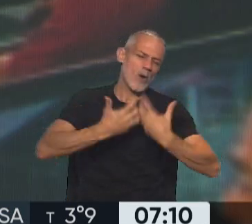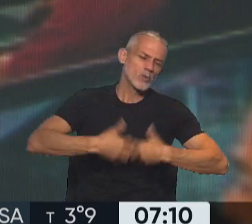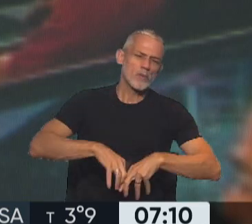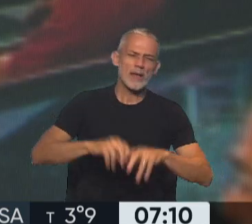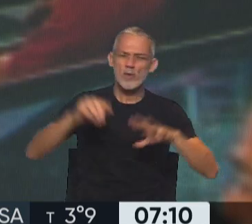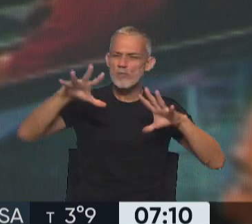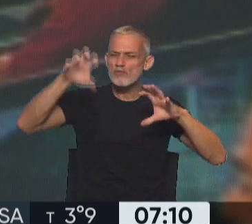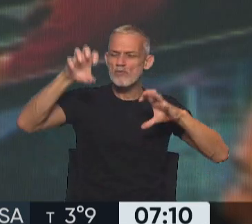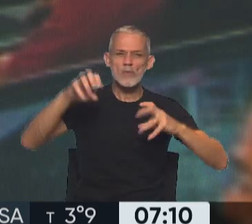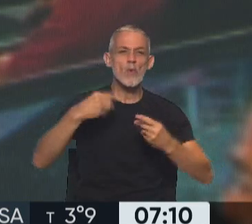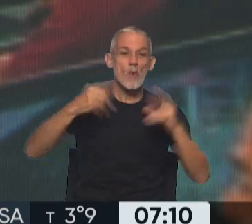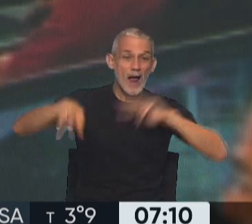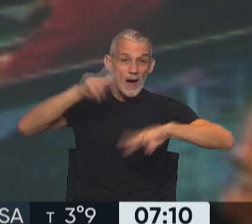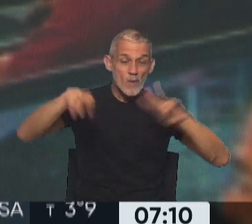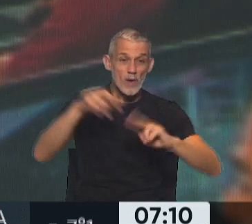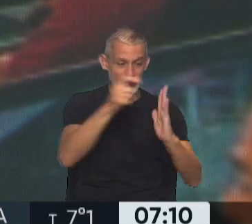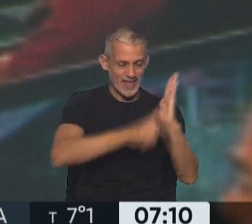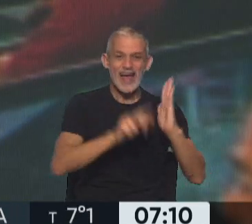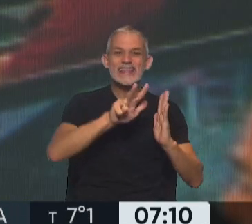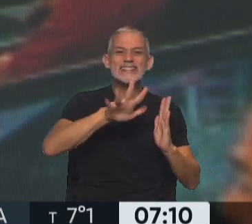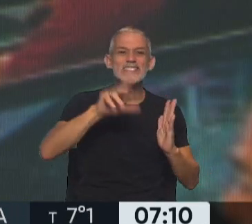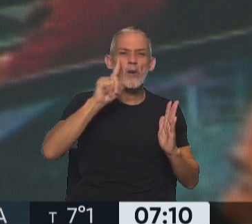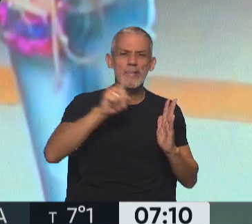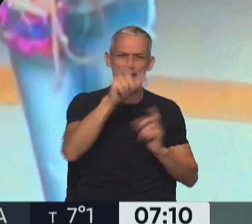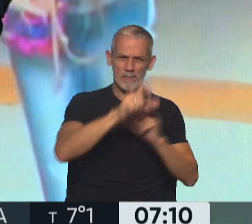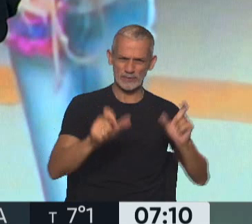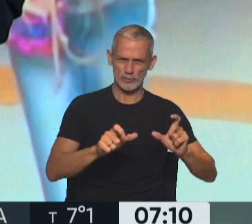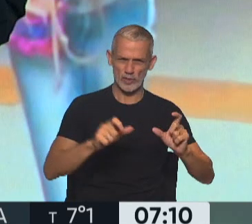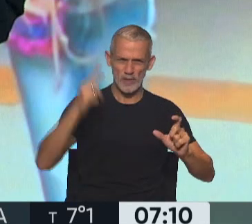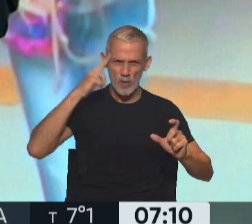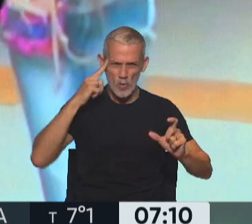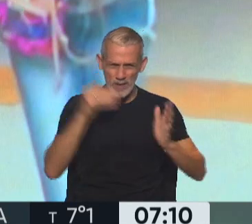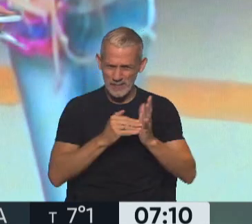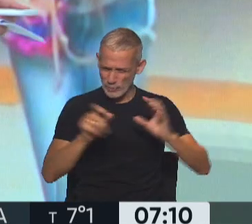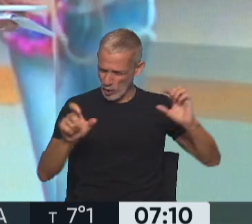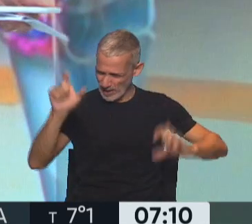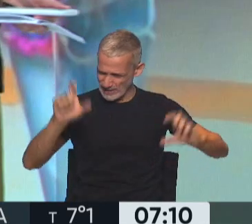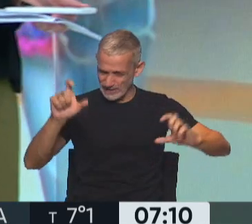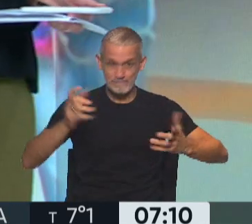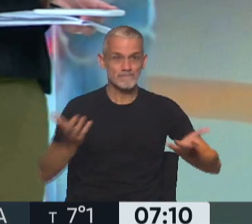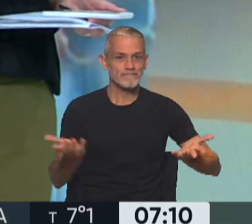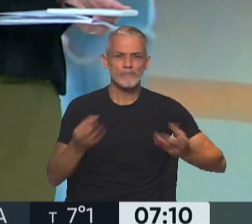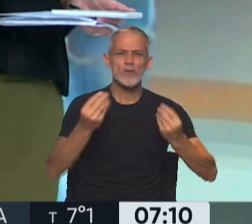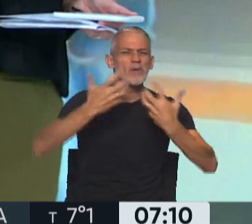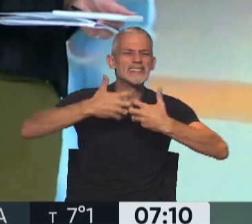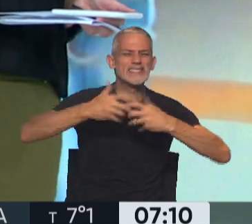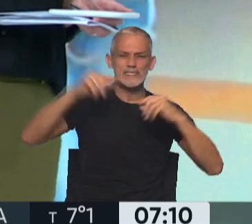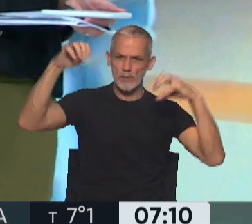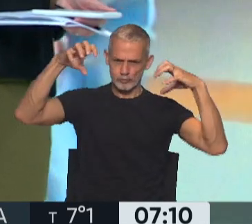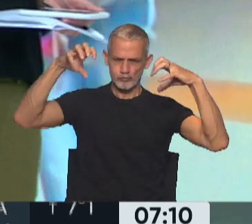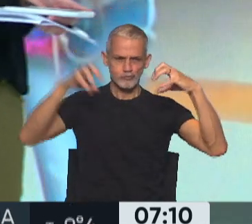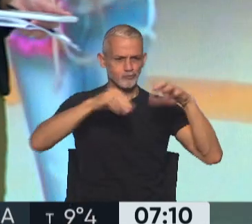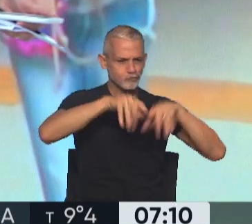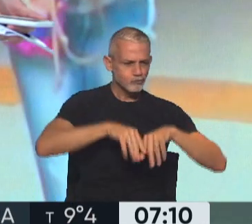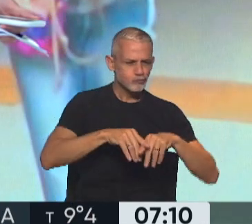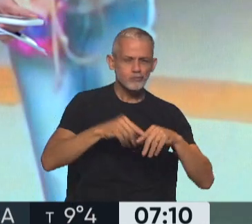búsqueda automática, encontrar a estos 35.000. Néstor, tengo una consulta en función justamente de cómo se maneja el sistema, ¿no?